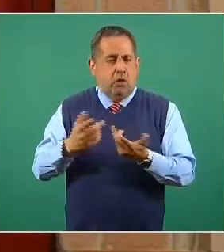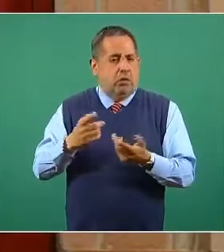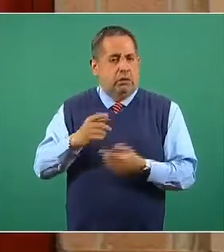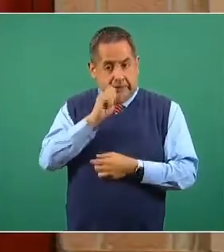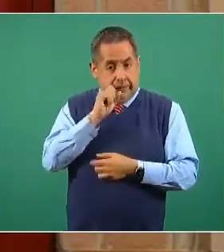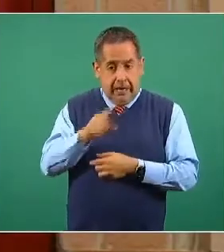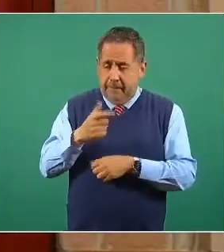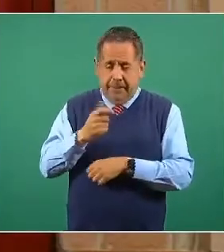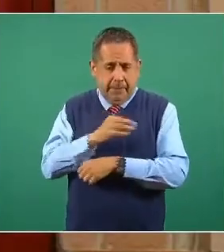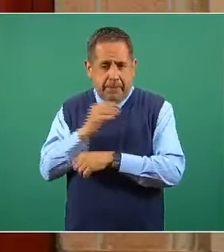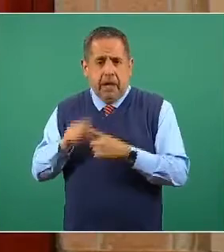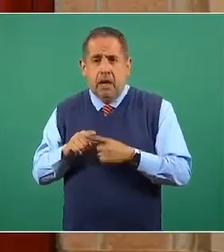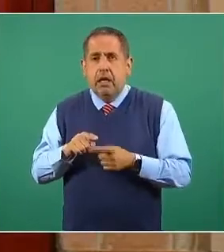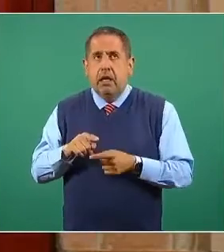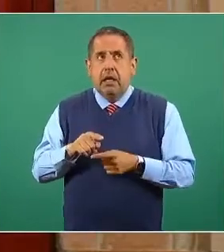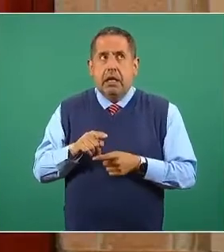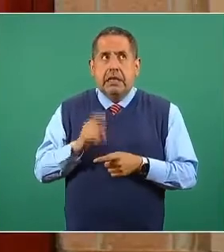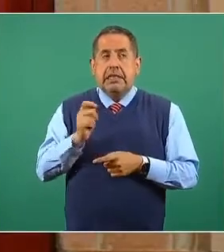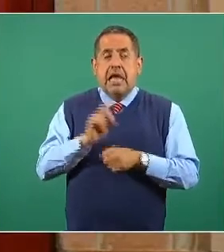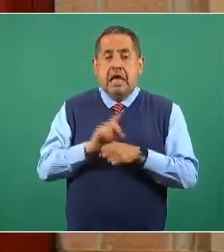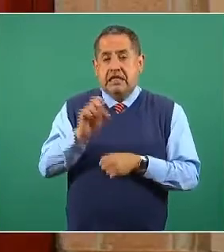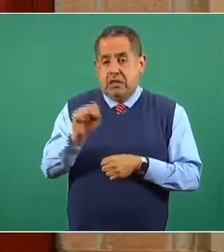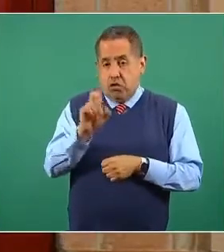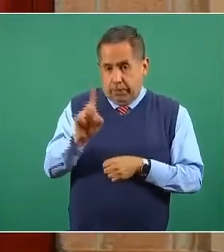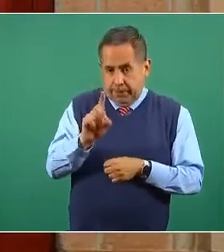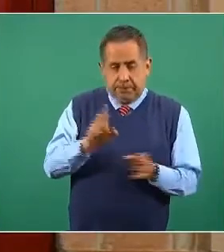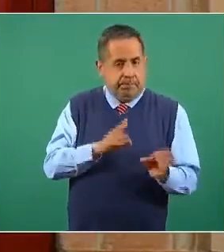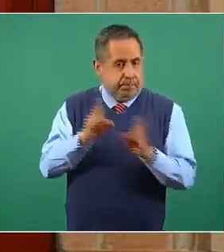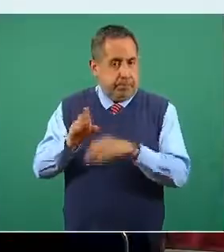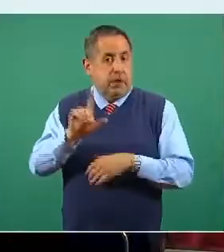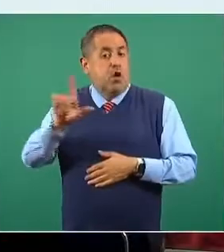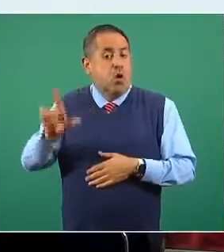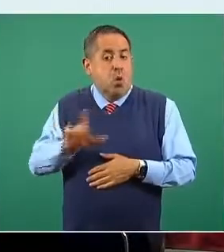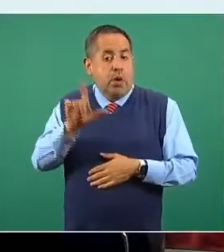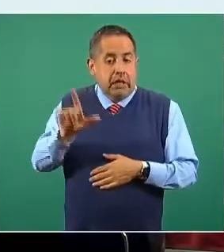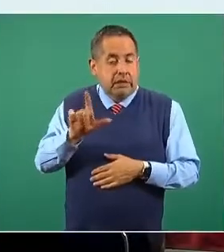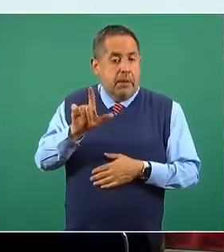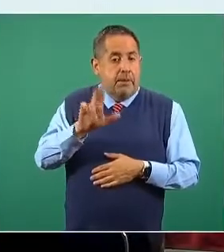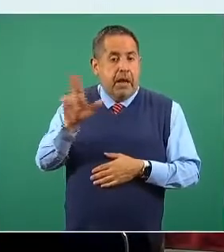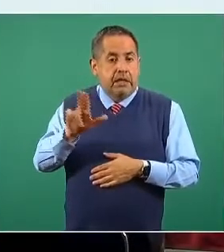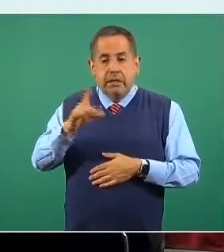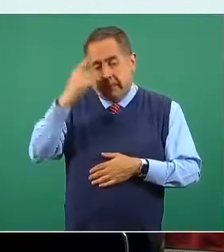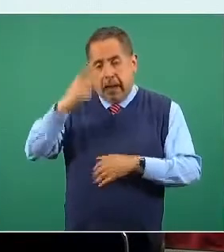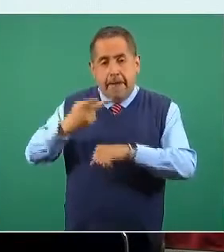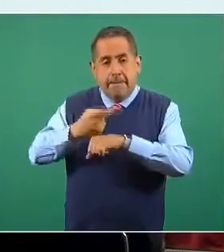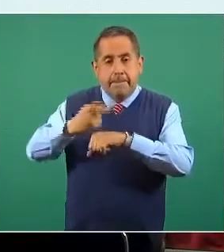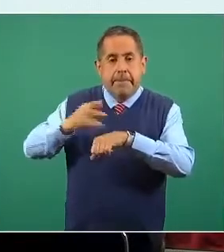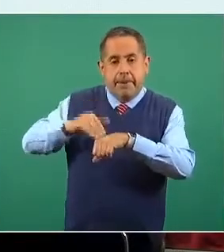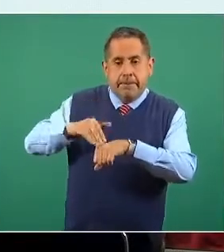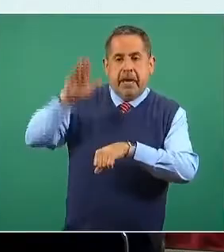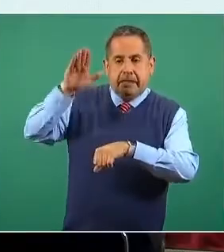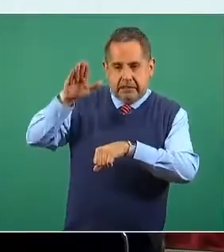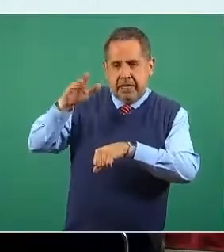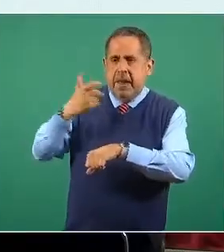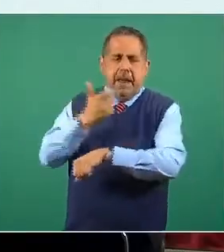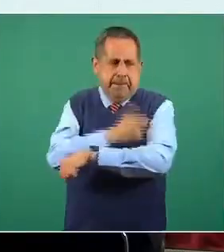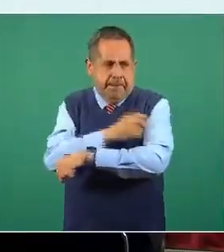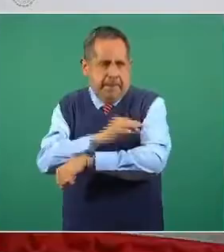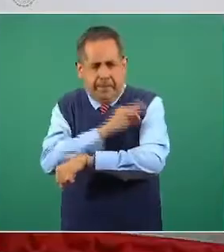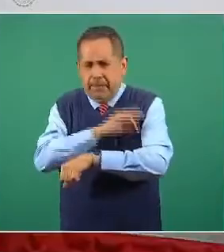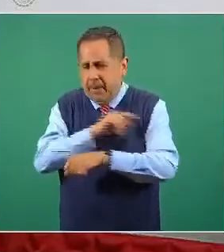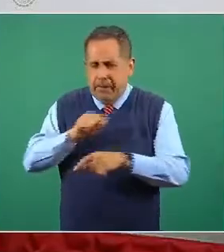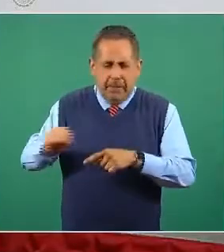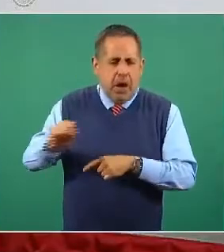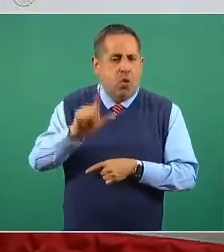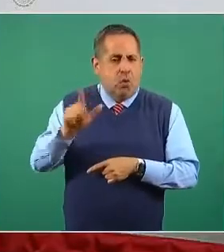secundaria, sábado y domingo, y luego se incluye también el nivel superior, media superior, lo que es